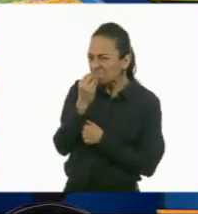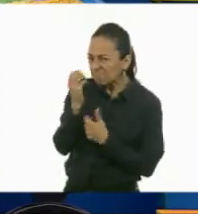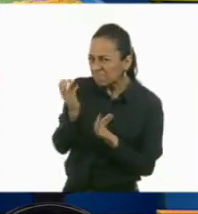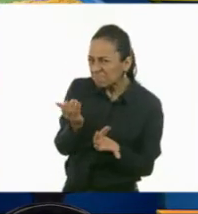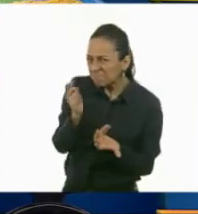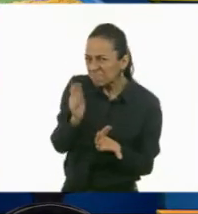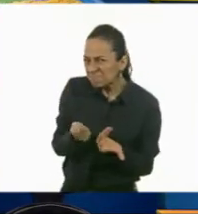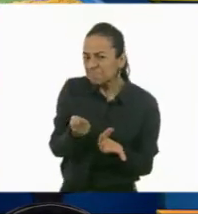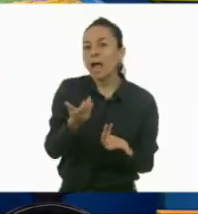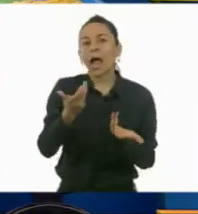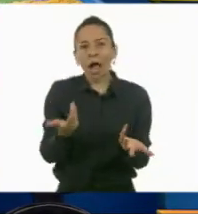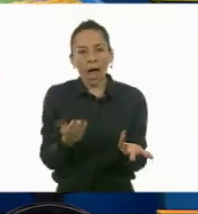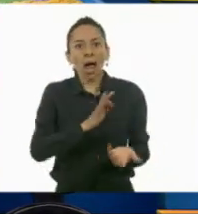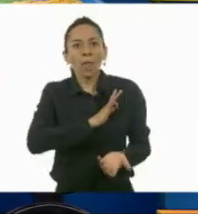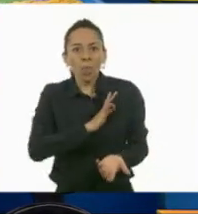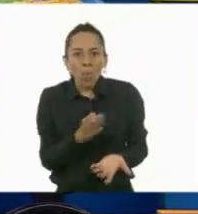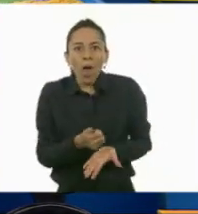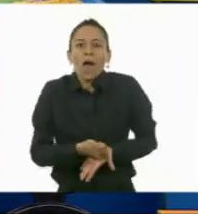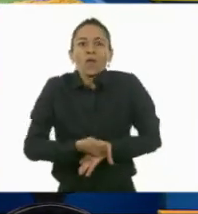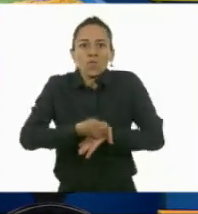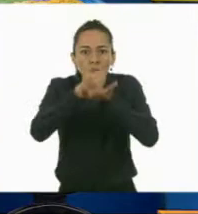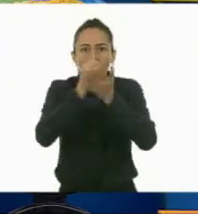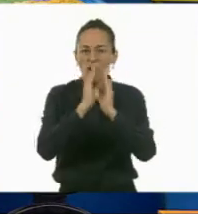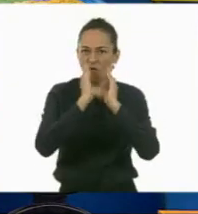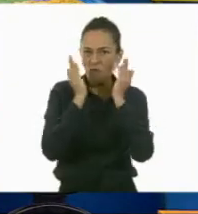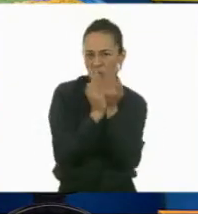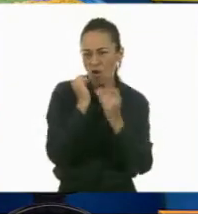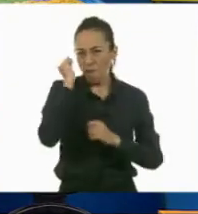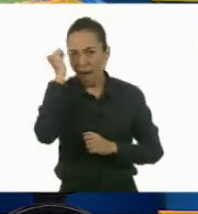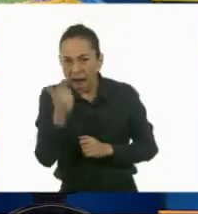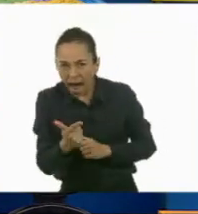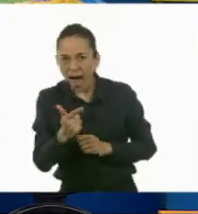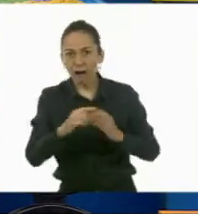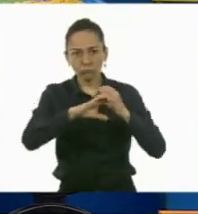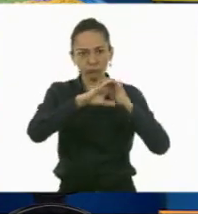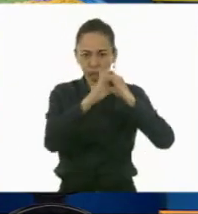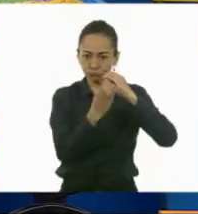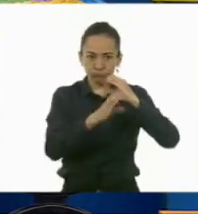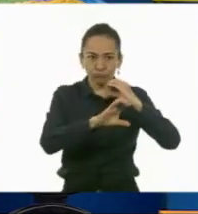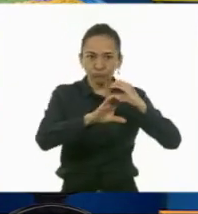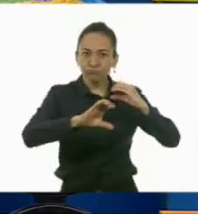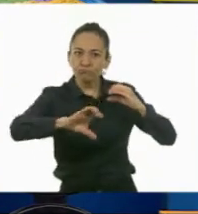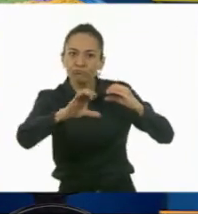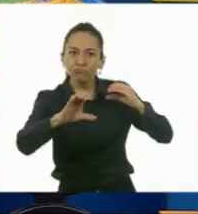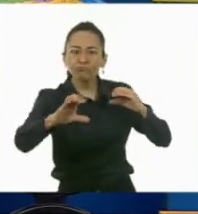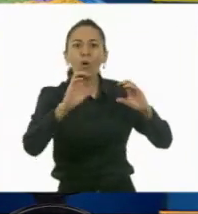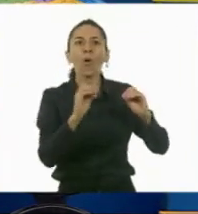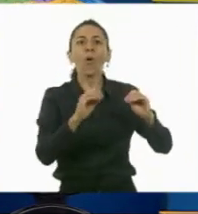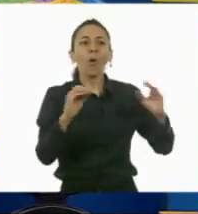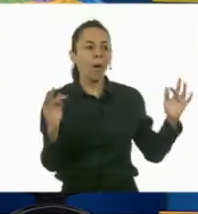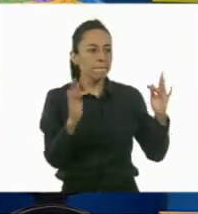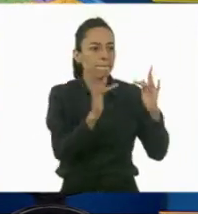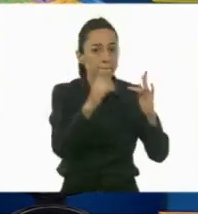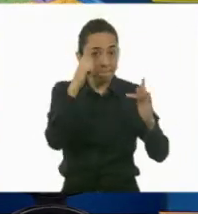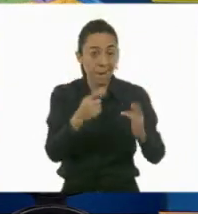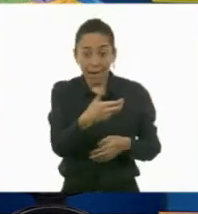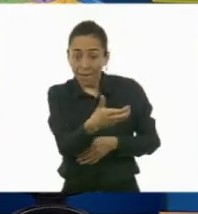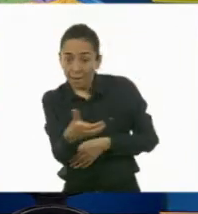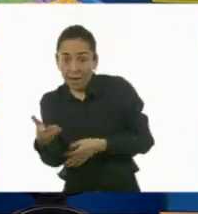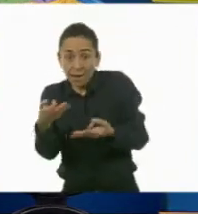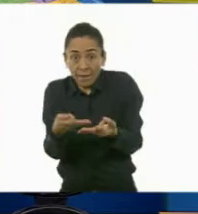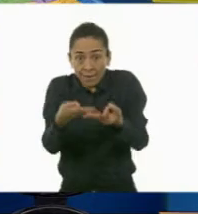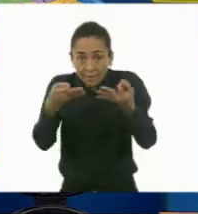sistema hidrológico que me permita, o hidráulico, que me permita llenar de agua mis cultivos. También, si